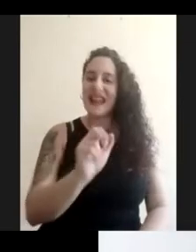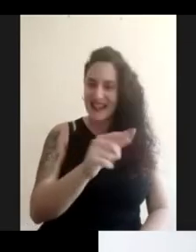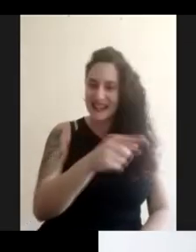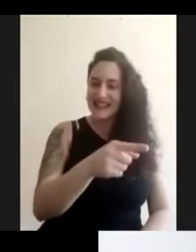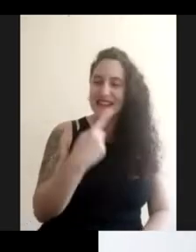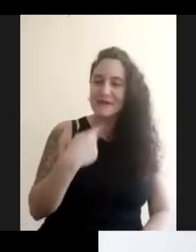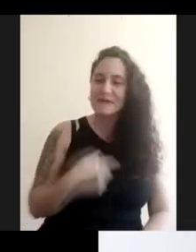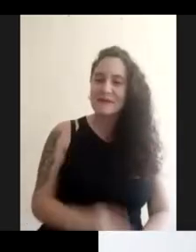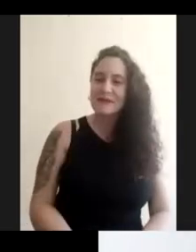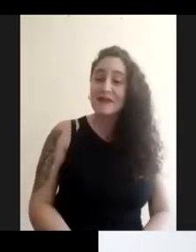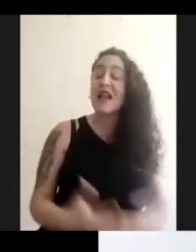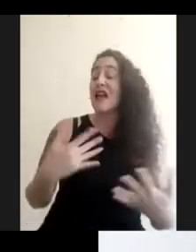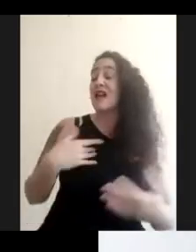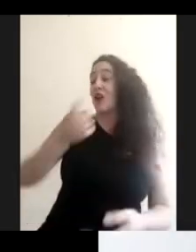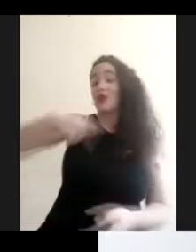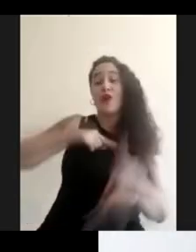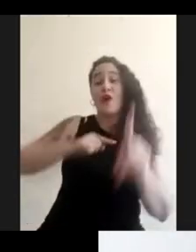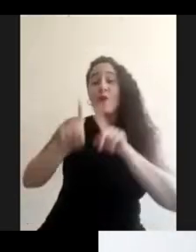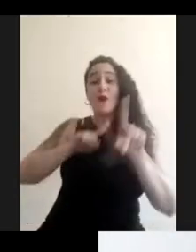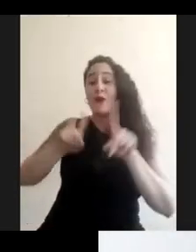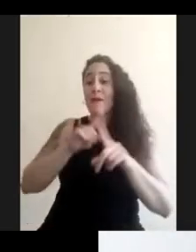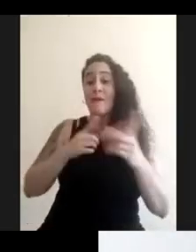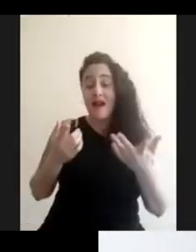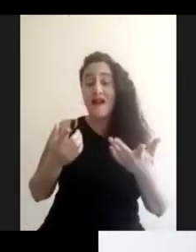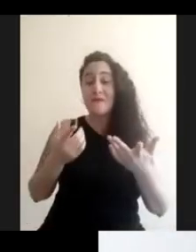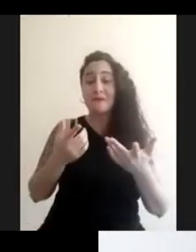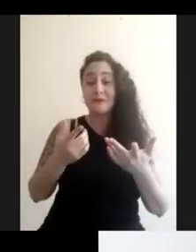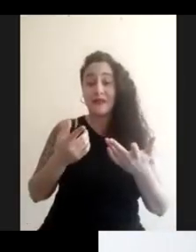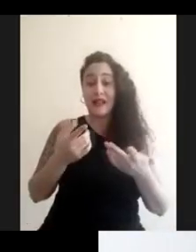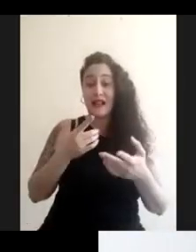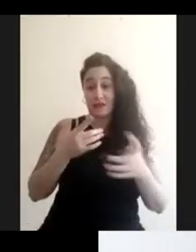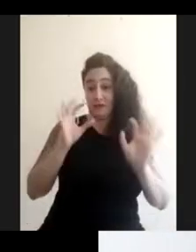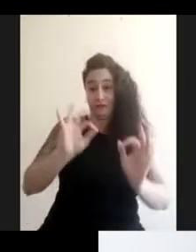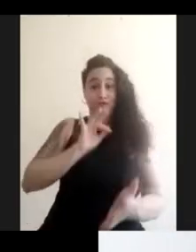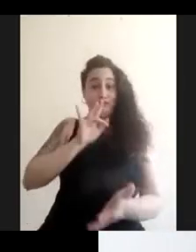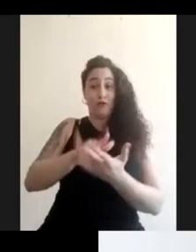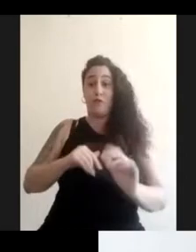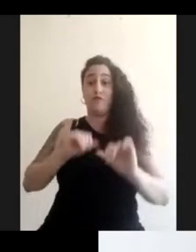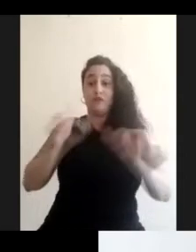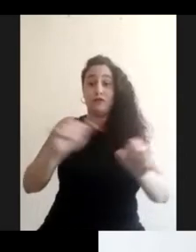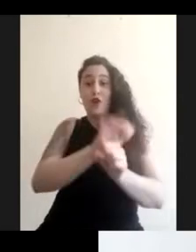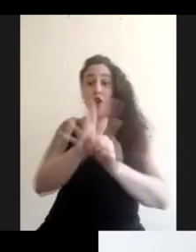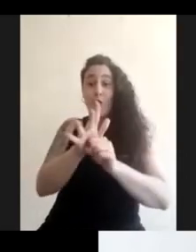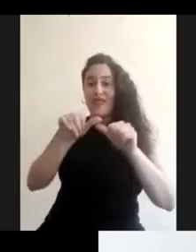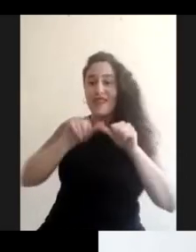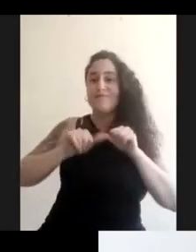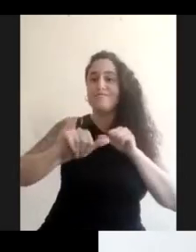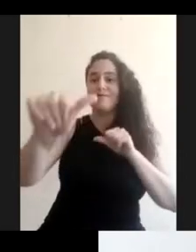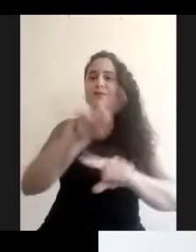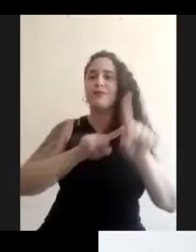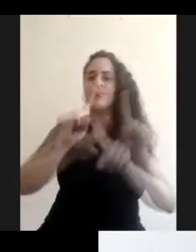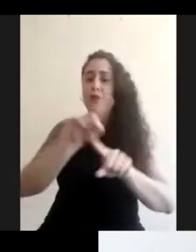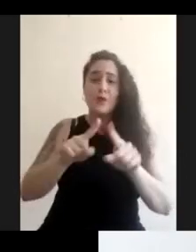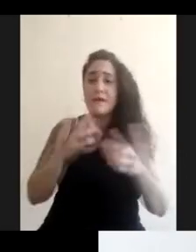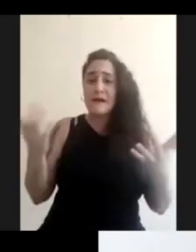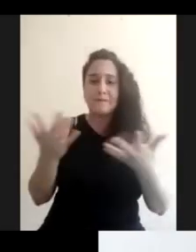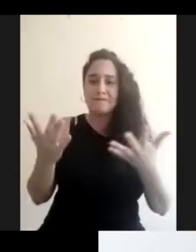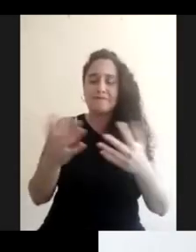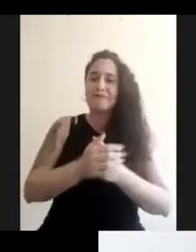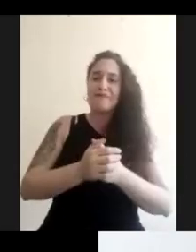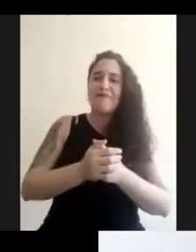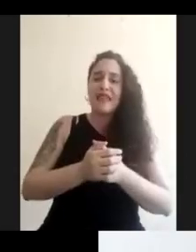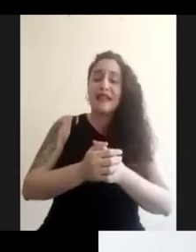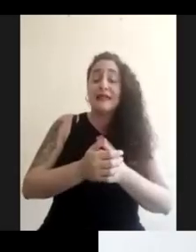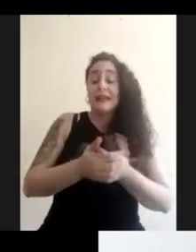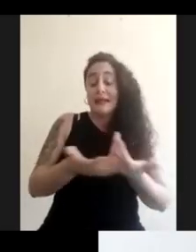Bueno, nosotros la problemática que hemos tenido a partir del COVID-19 es que,